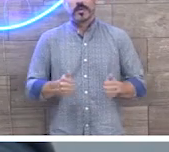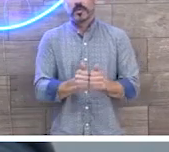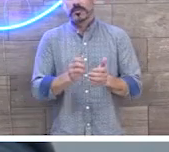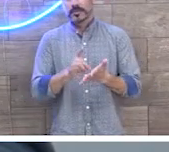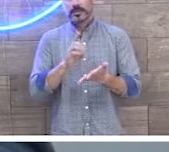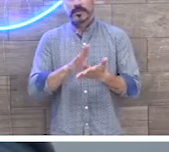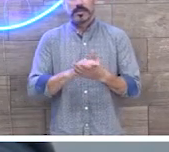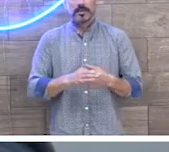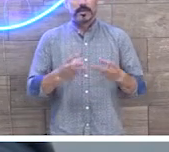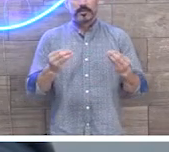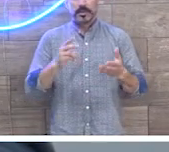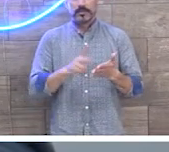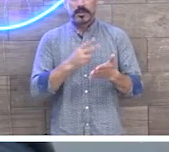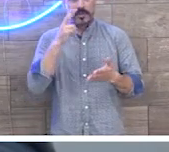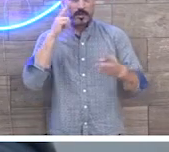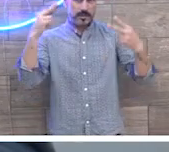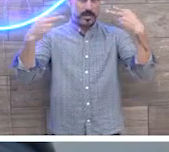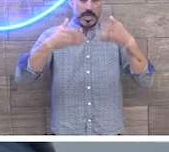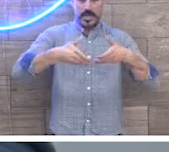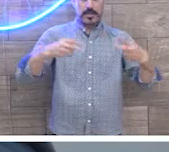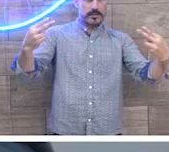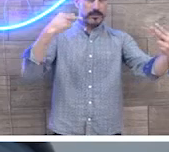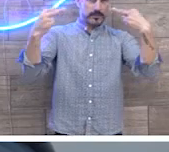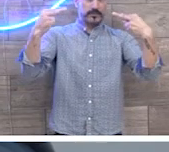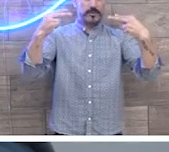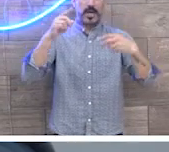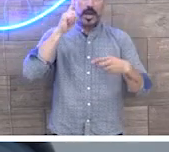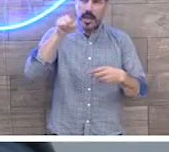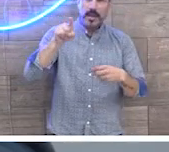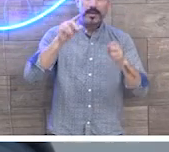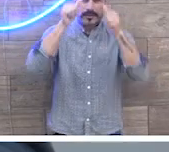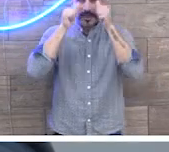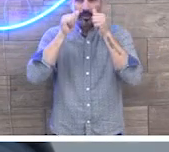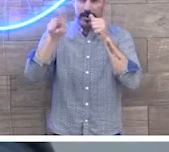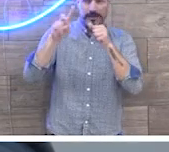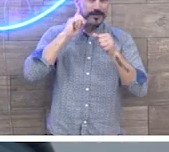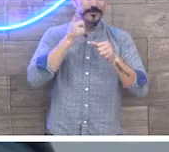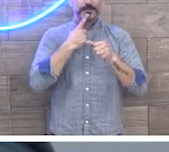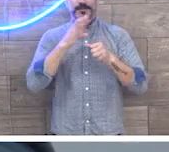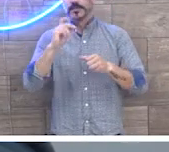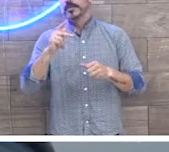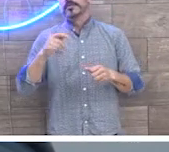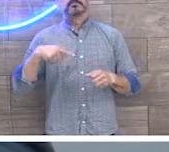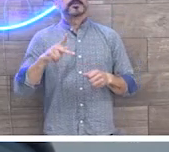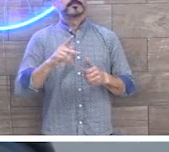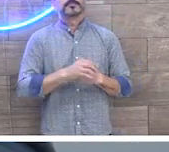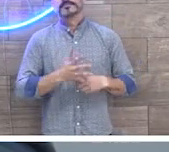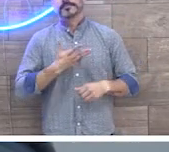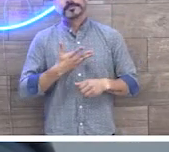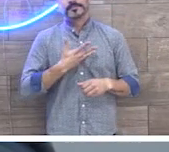y pues no sé, dicen, pues está ciego, está sordo, uh-huh, lo que sea, pero no tienen